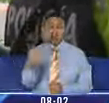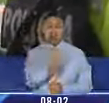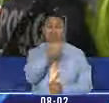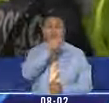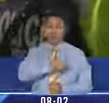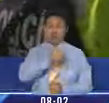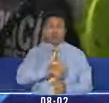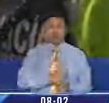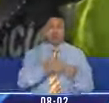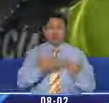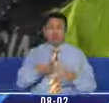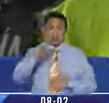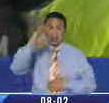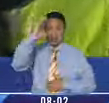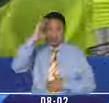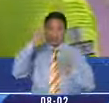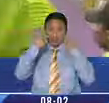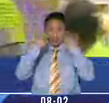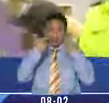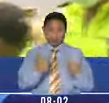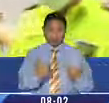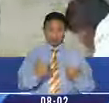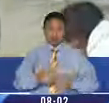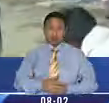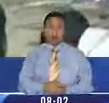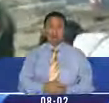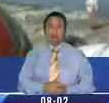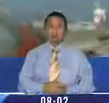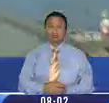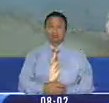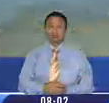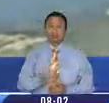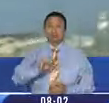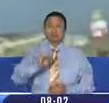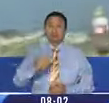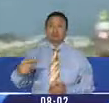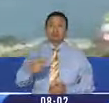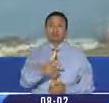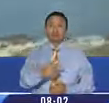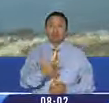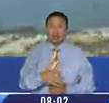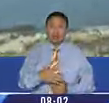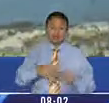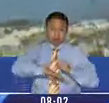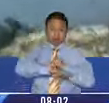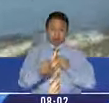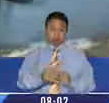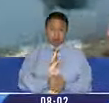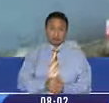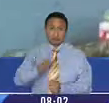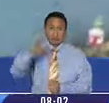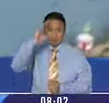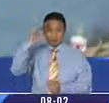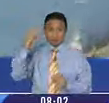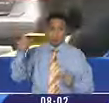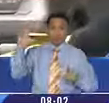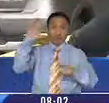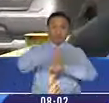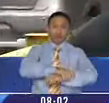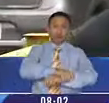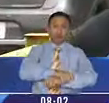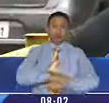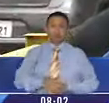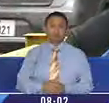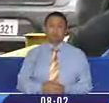bajo el ojo vigilante de los uniformados del distrito Manuela Sáenz, por lo que ante un intento de cometer sus fechorías, fueron interceptados rápidamente.